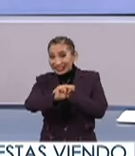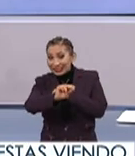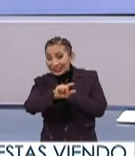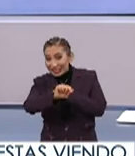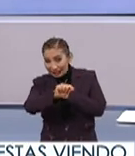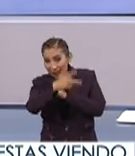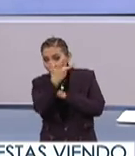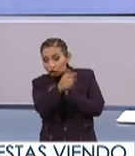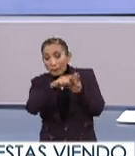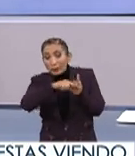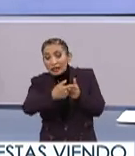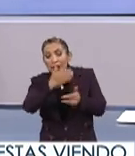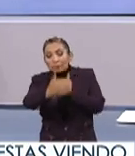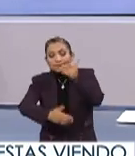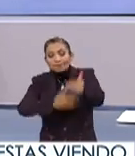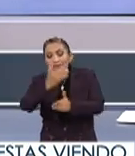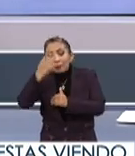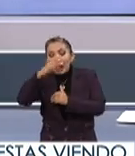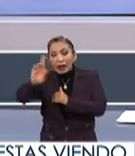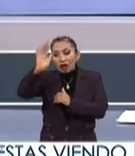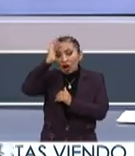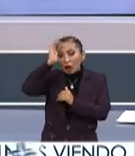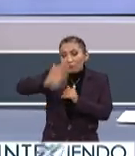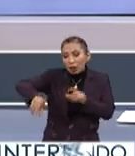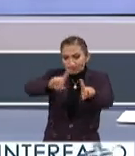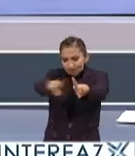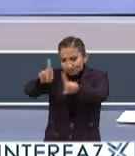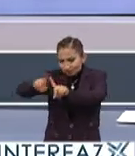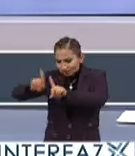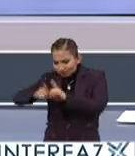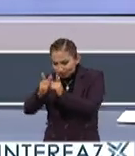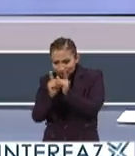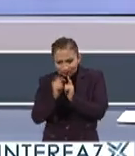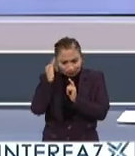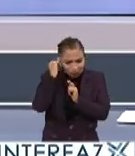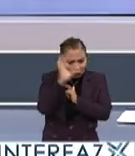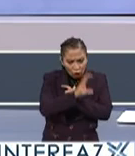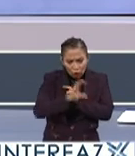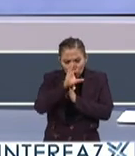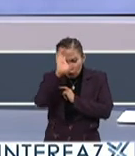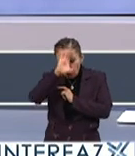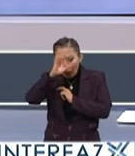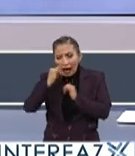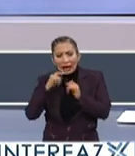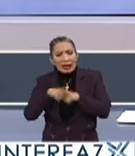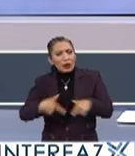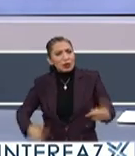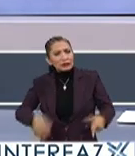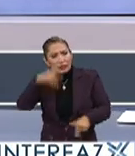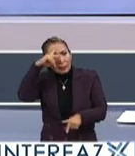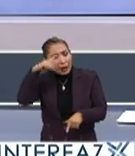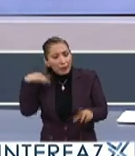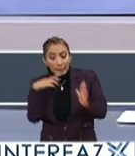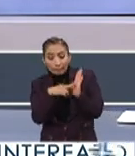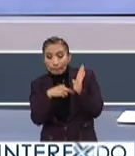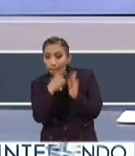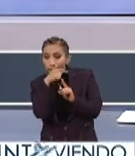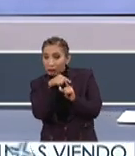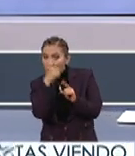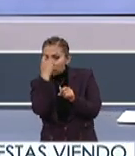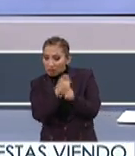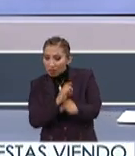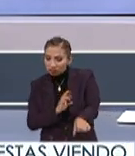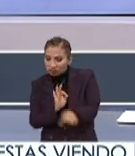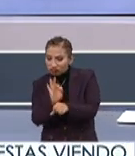1978, se inicia el camino en el reconocimiento de la pluralidad étnica, cultural y lingüística del país, bajo la premisa de reivindicar